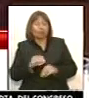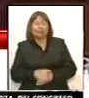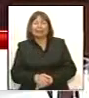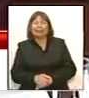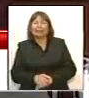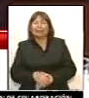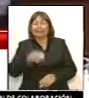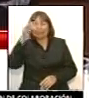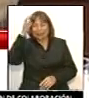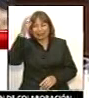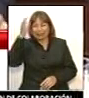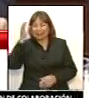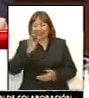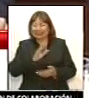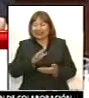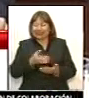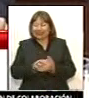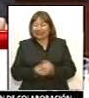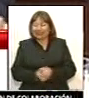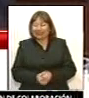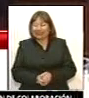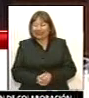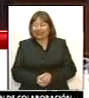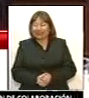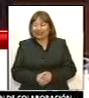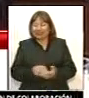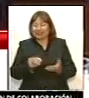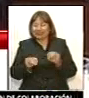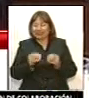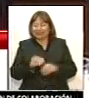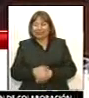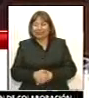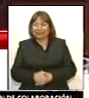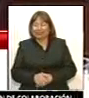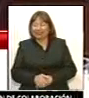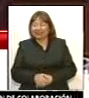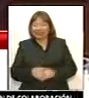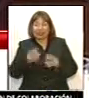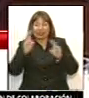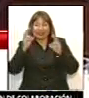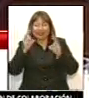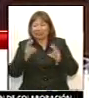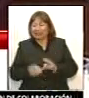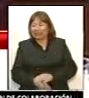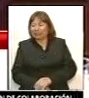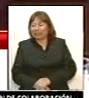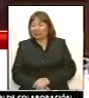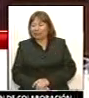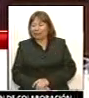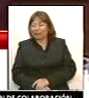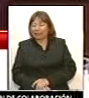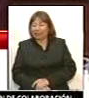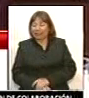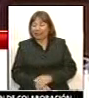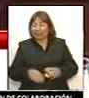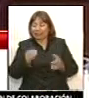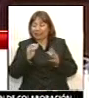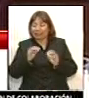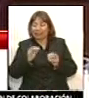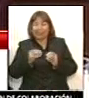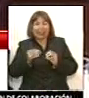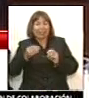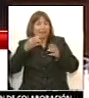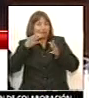de capacidad como todos los miembros de Relaciones Exteriores. Y yo creo que los temas legales son cómo deberíamos estar enfocando